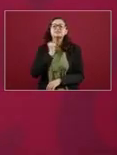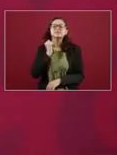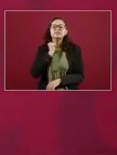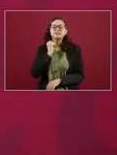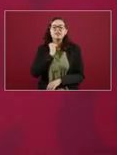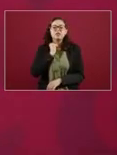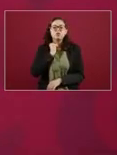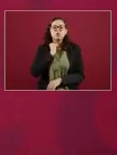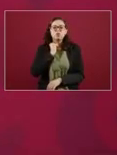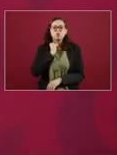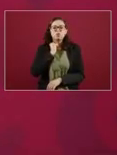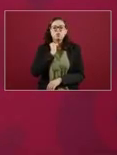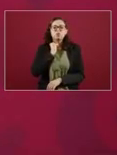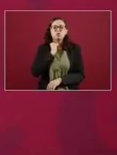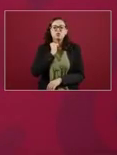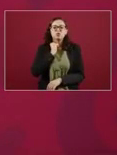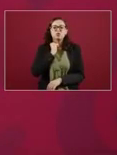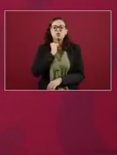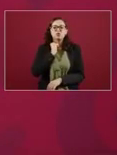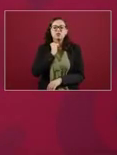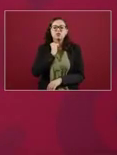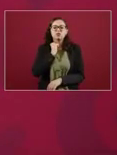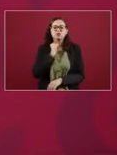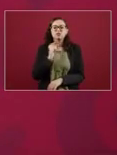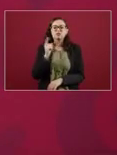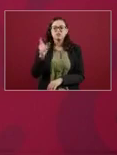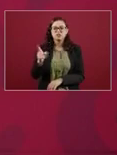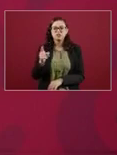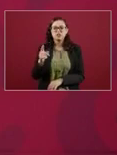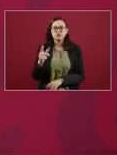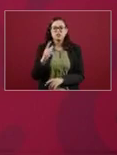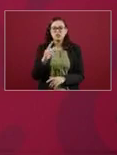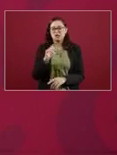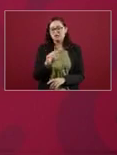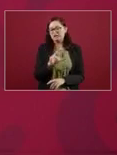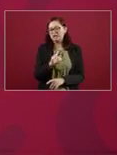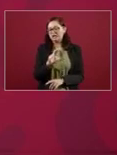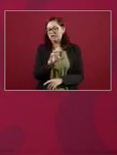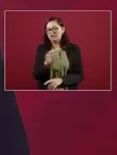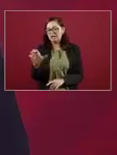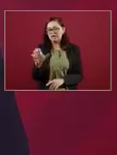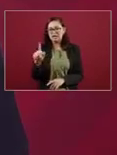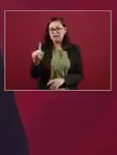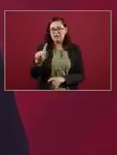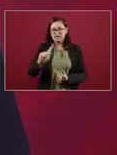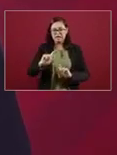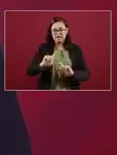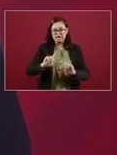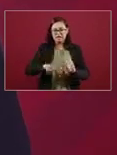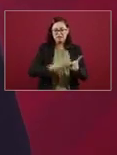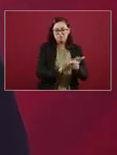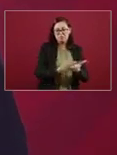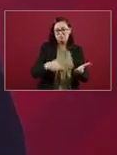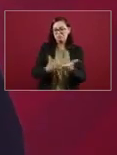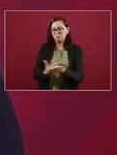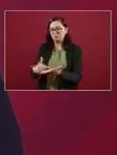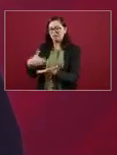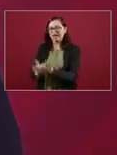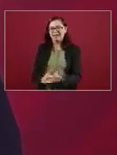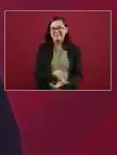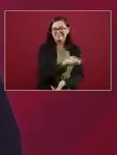rechazado de nuevo las ternas que envié para la CRE.